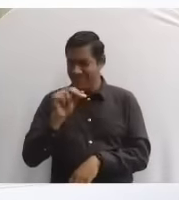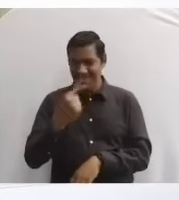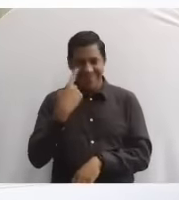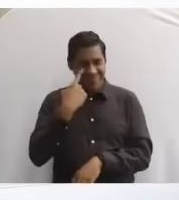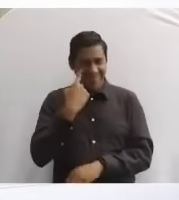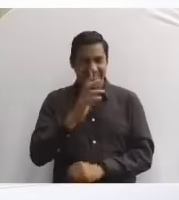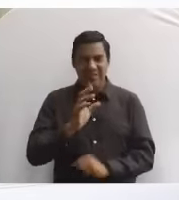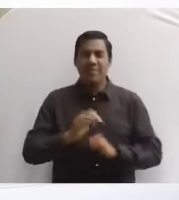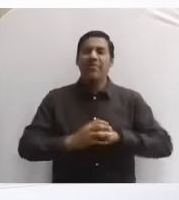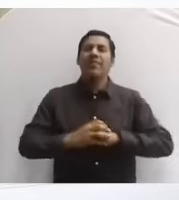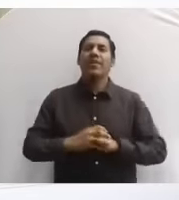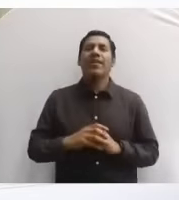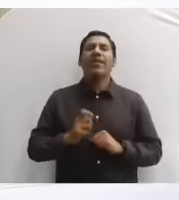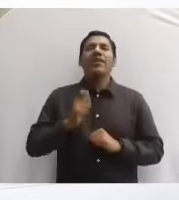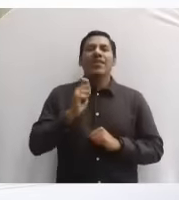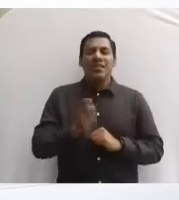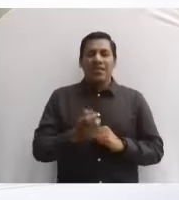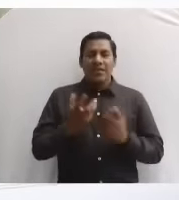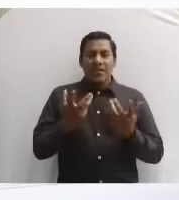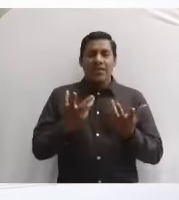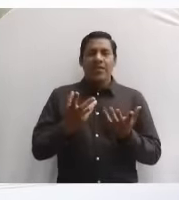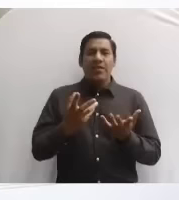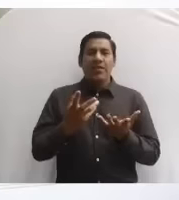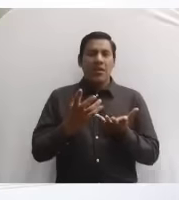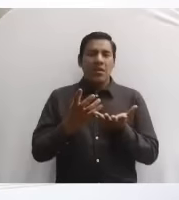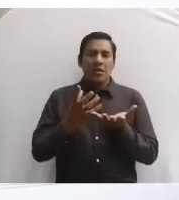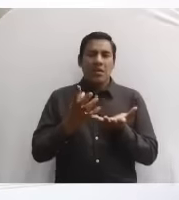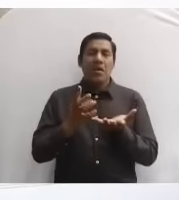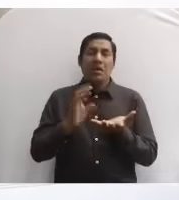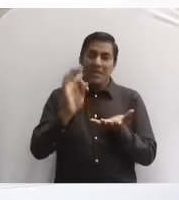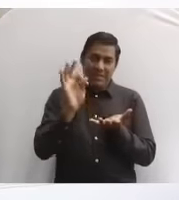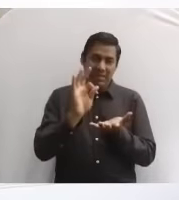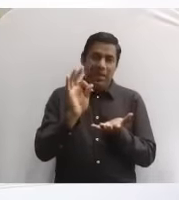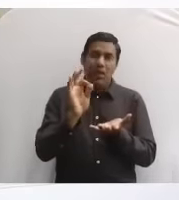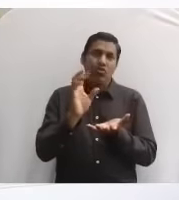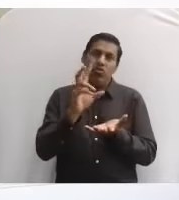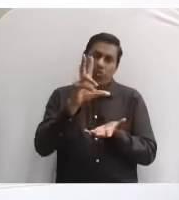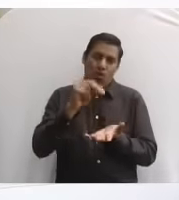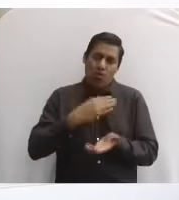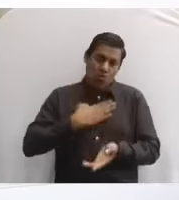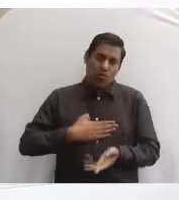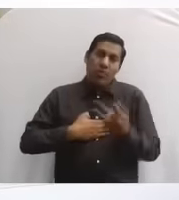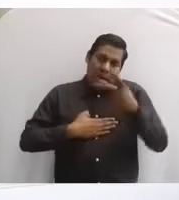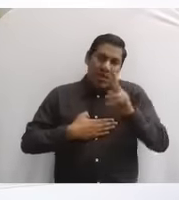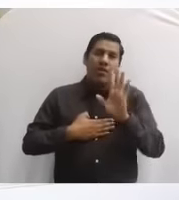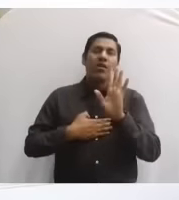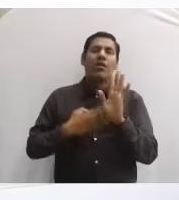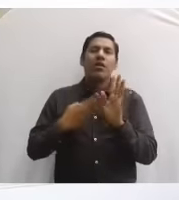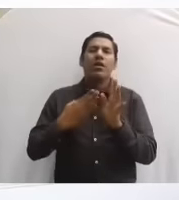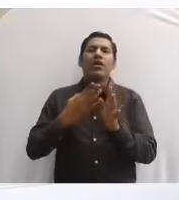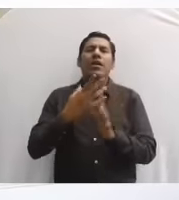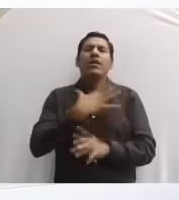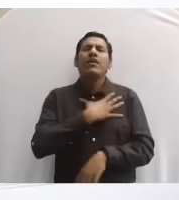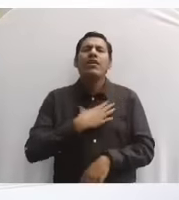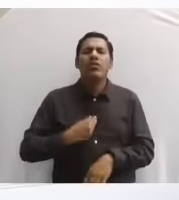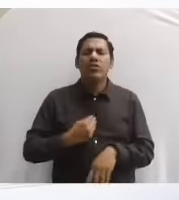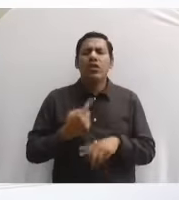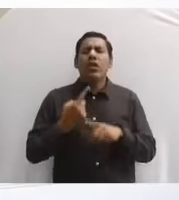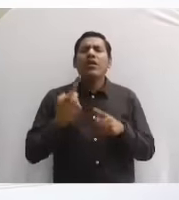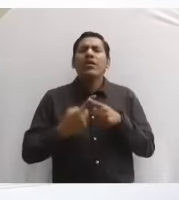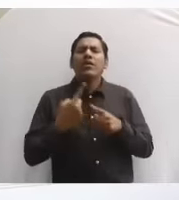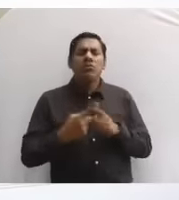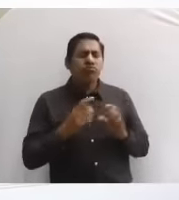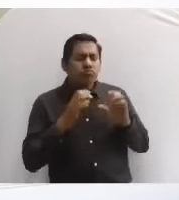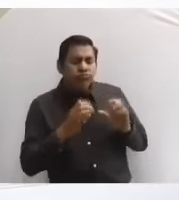ver, no debería ser así, pero ¿quién cuida principalmente de los hijos y las